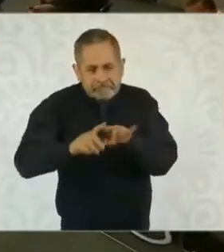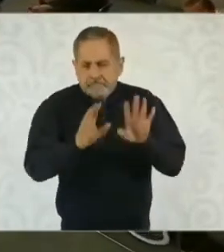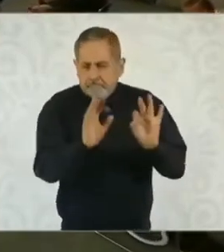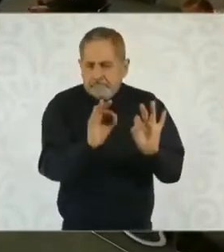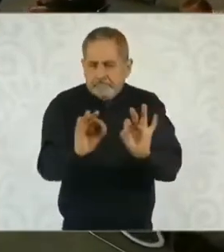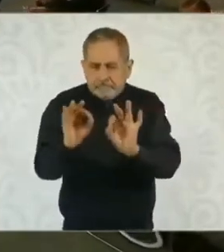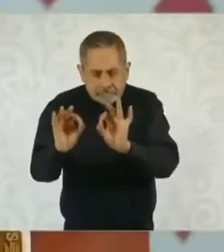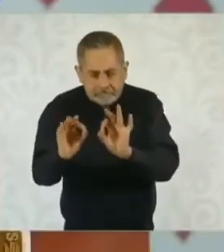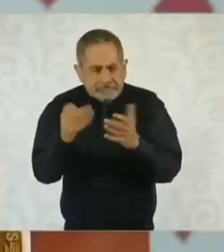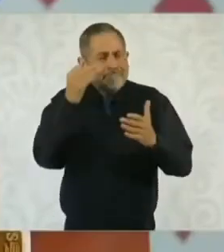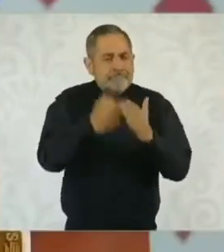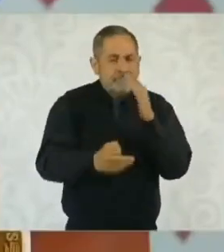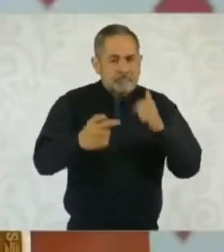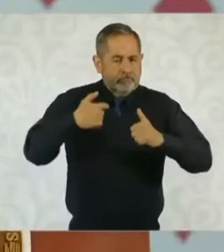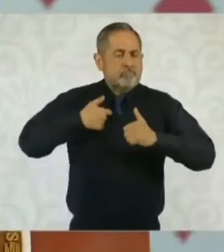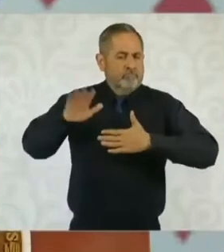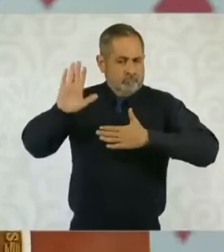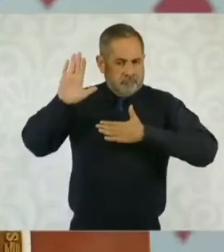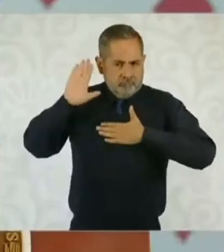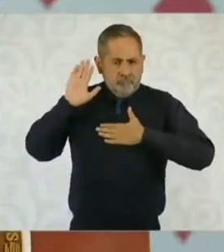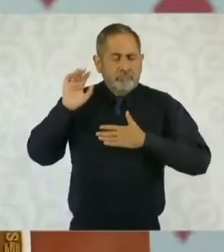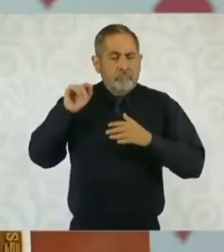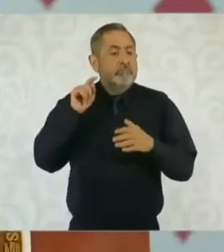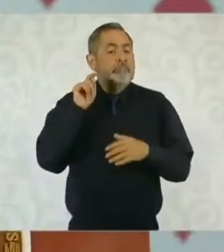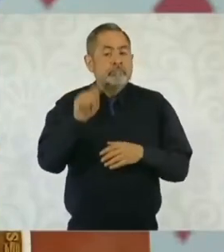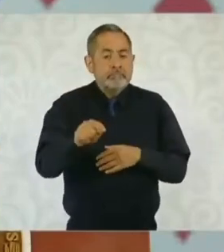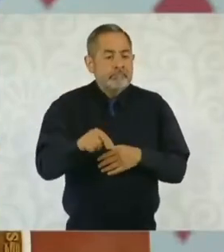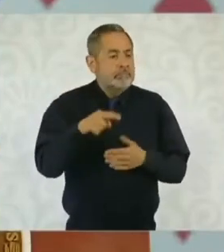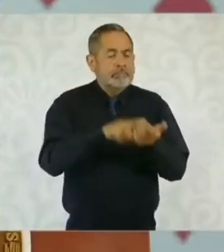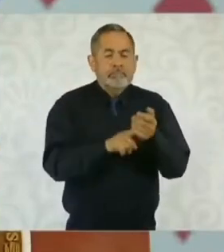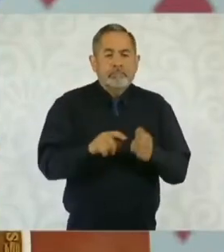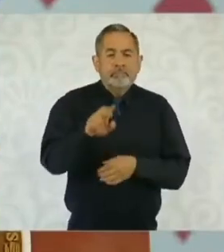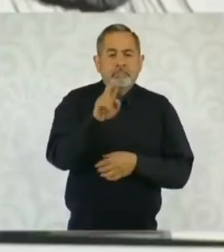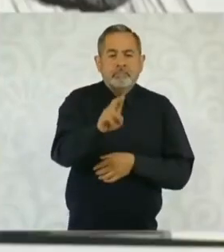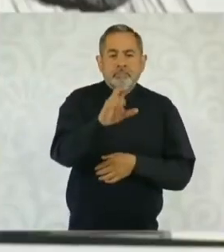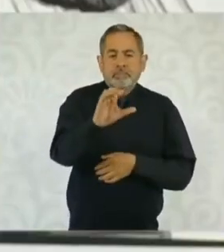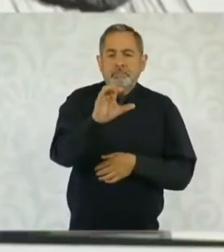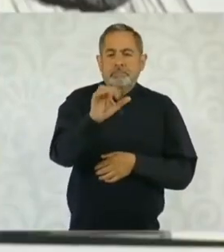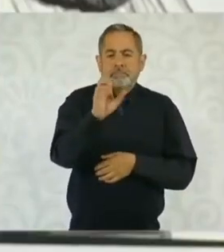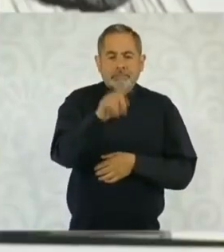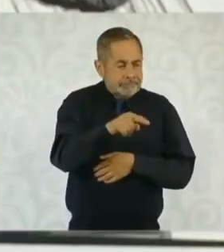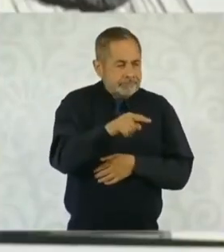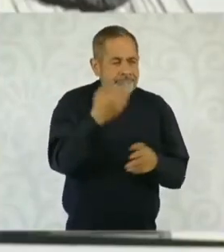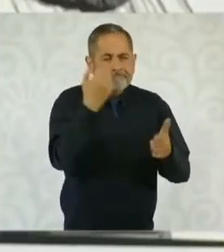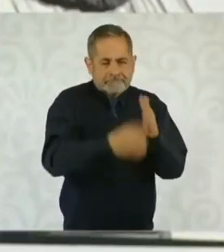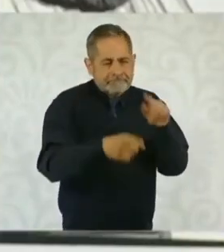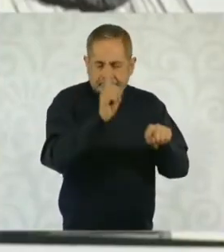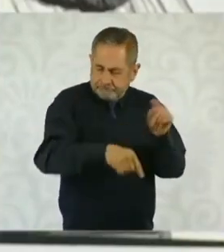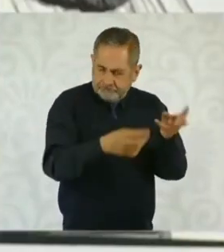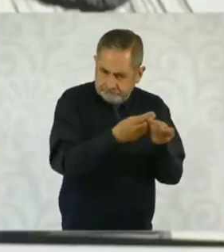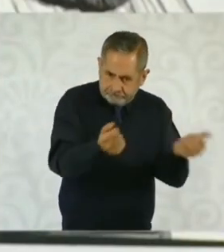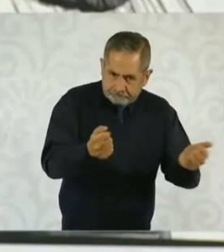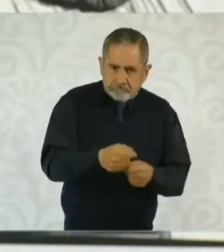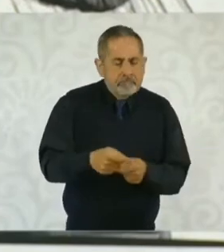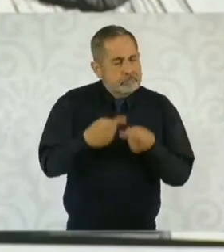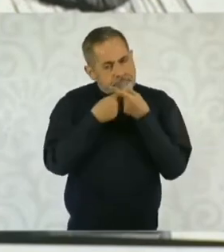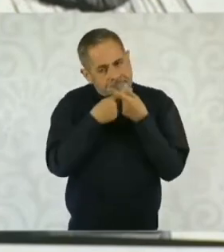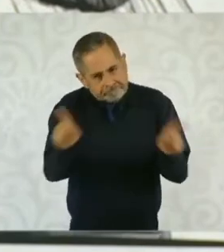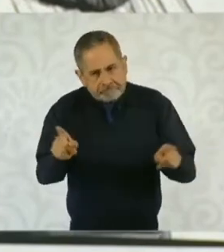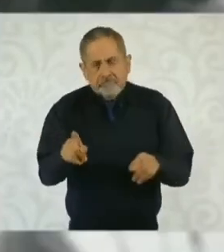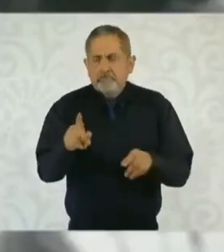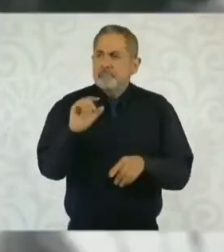son, y que yo me comprometí en los 100 puntos, la desaparición del UCICAM y un esquema